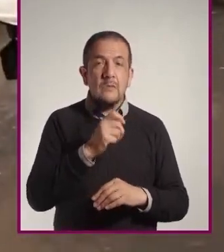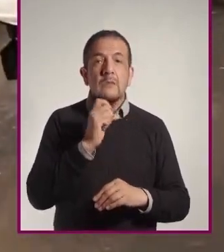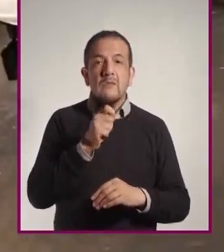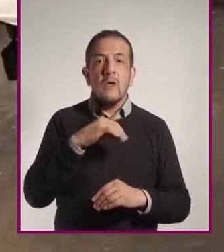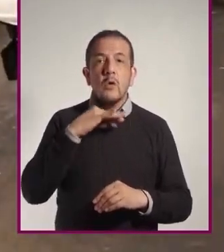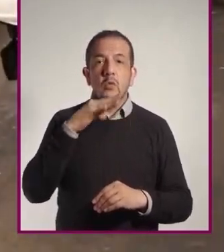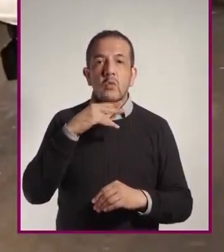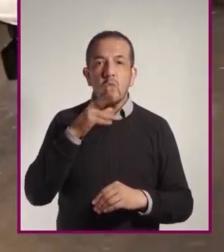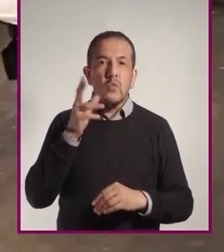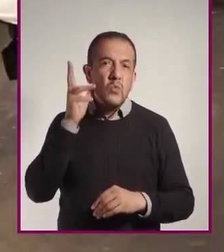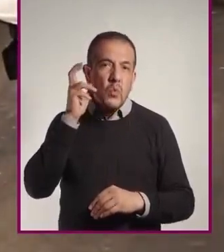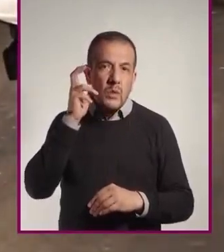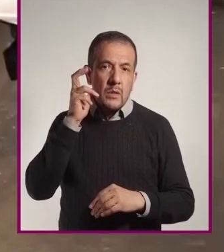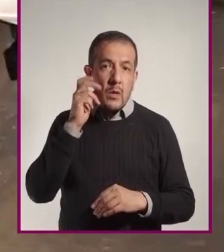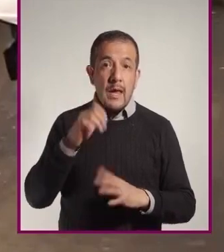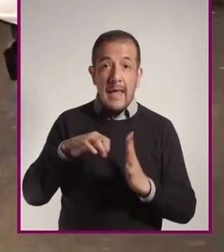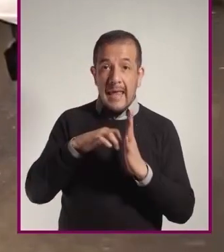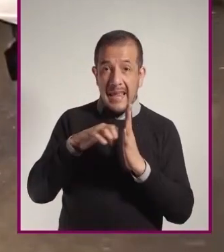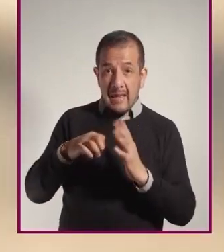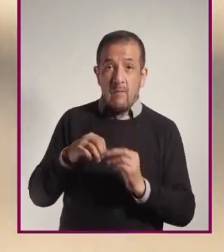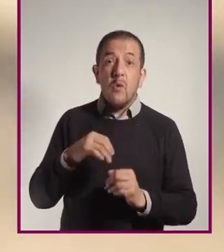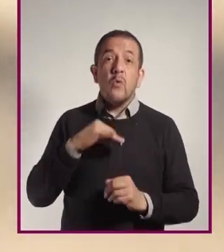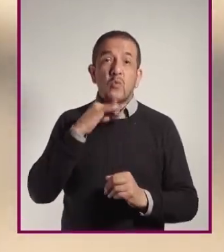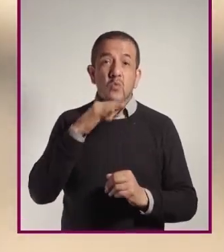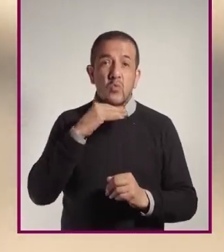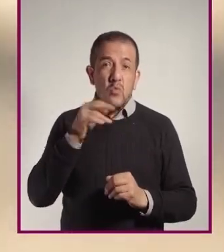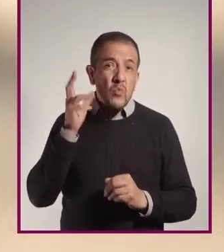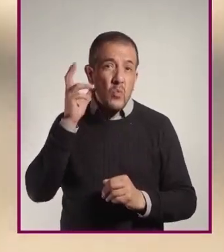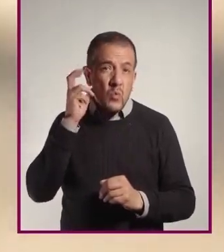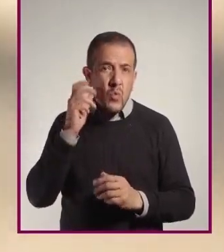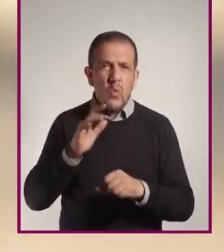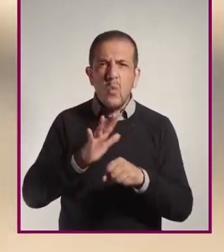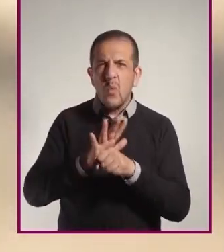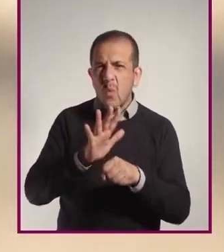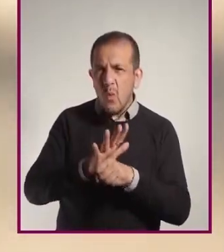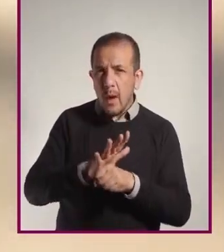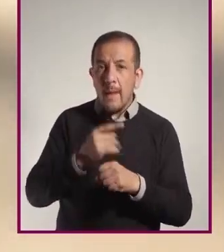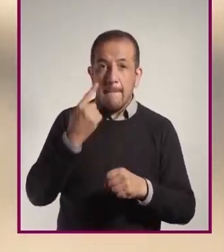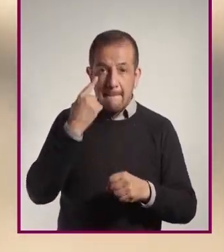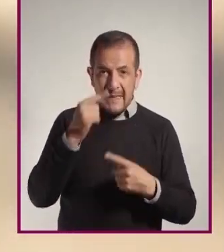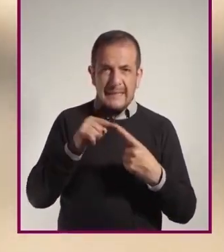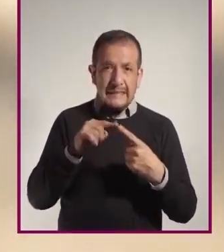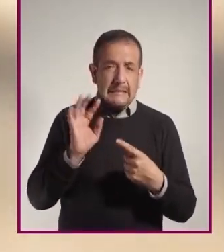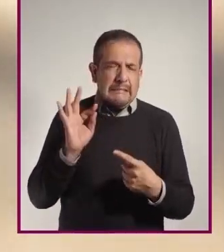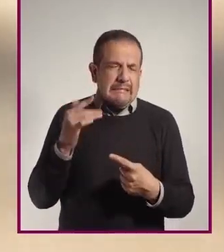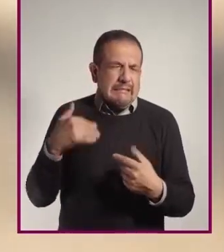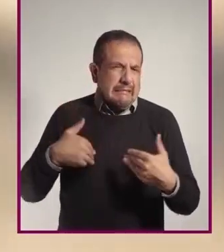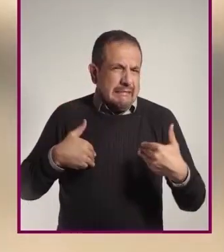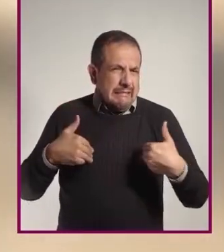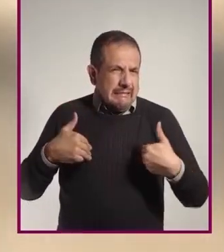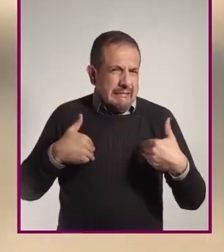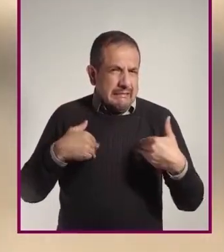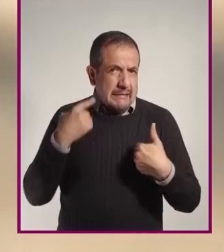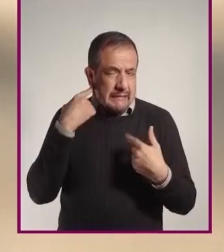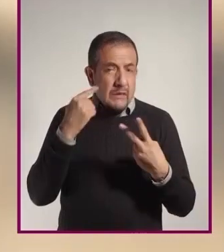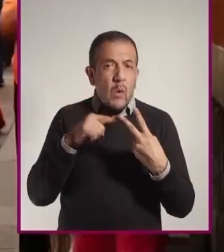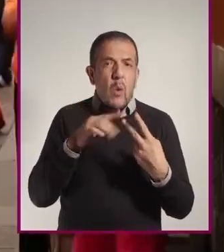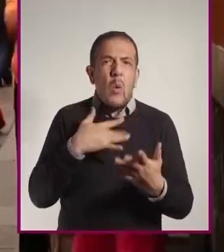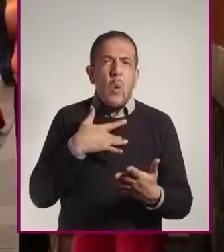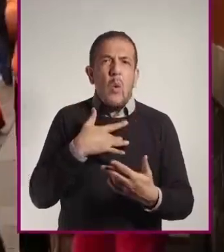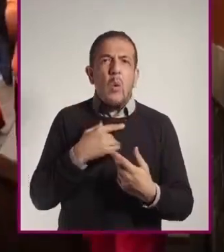acústica. Los efectos de la basura acústica pueden ser muy variados, desde molestias físicas como